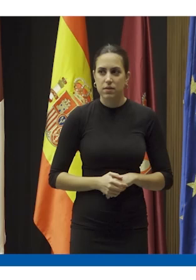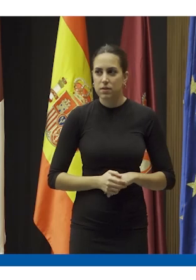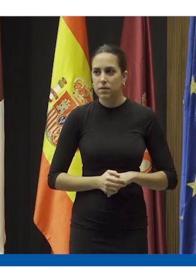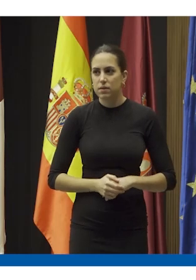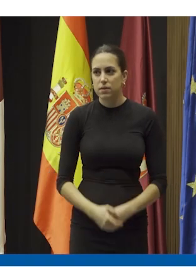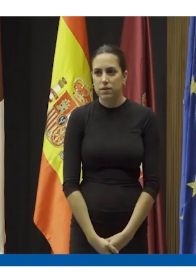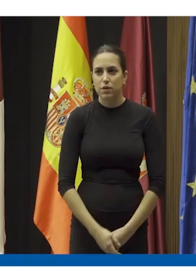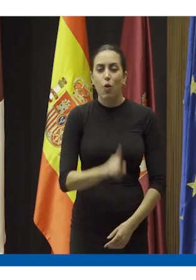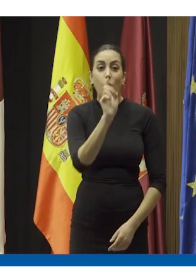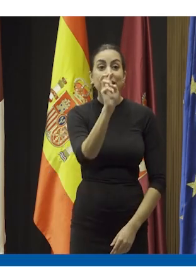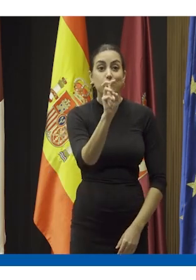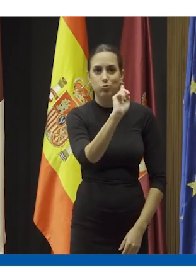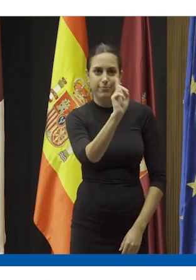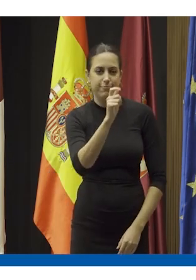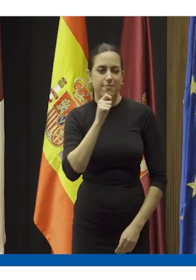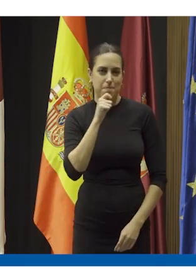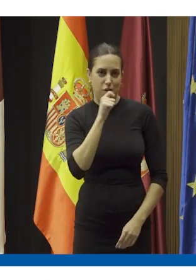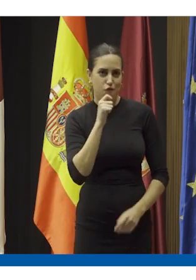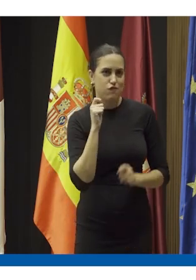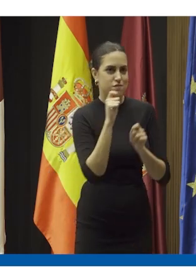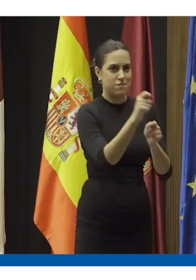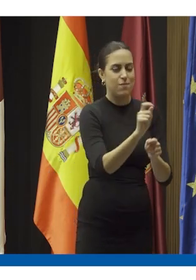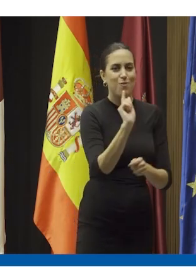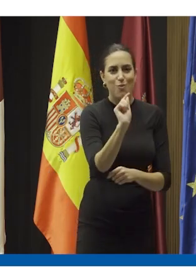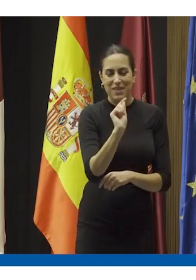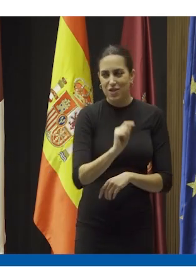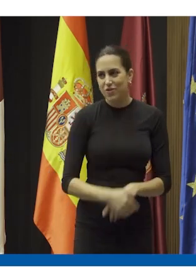Un segundo. No, voy con el micrófono. Un momento.